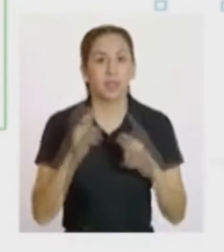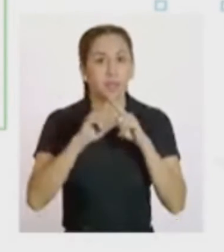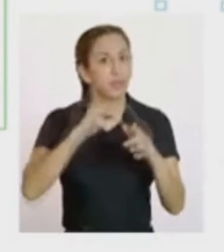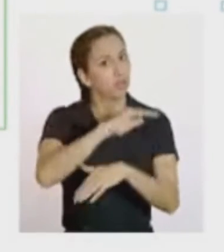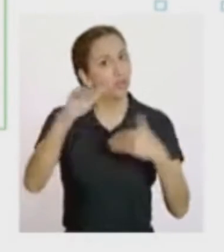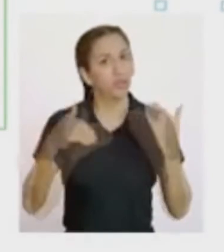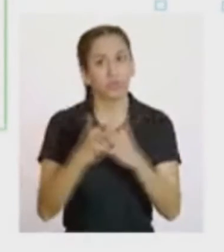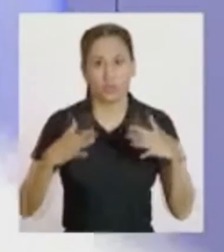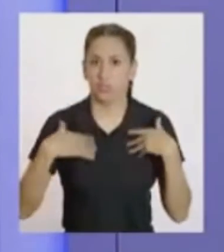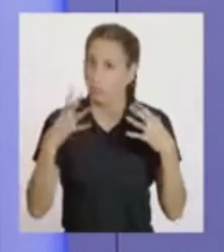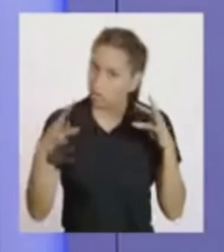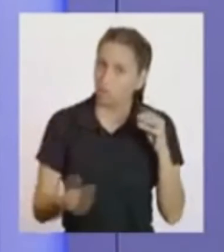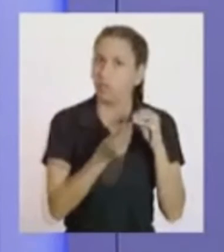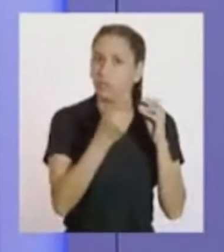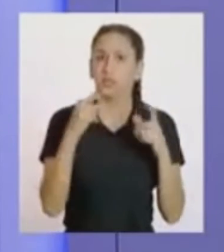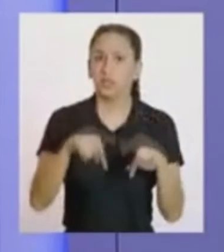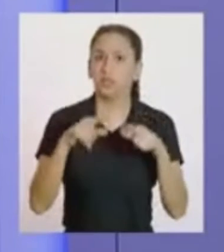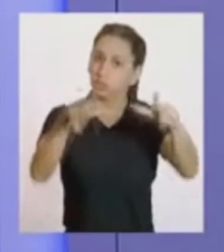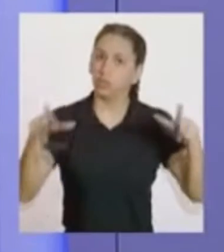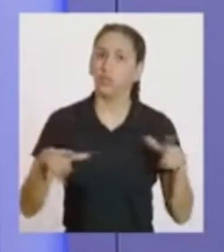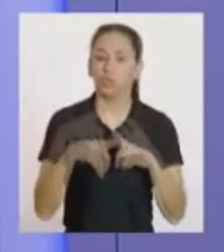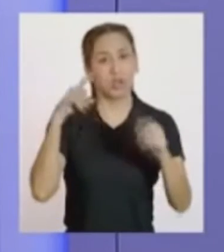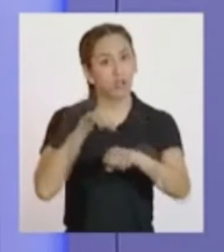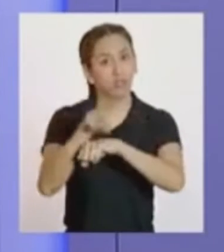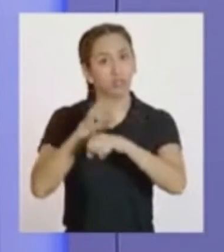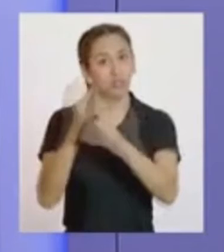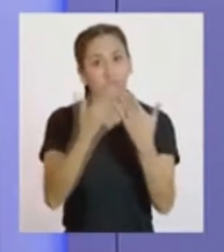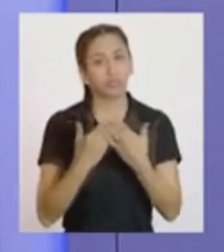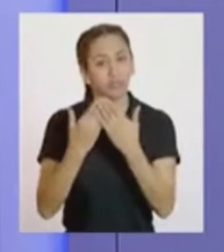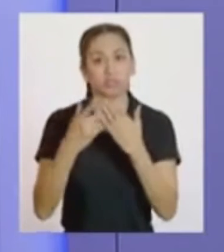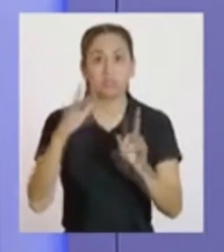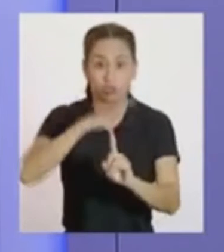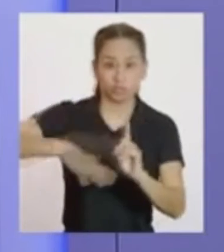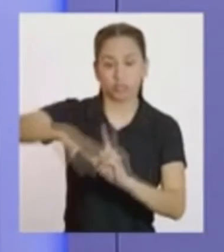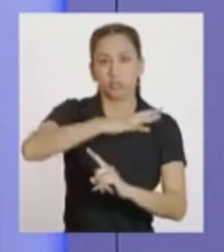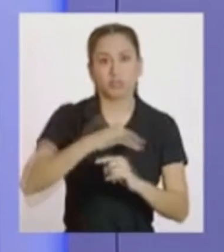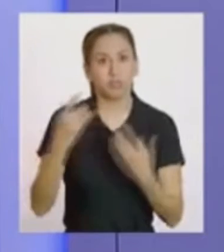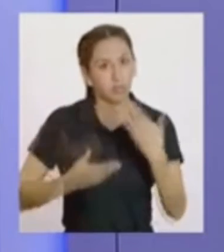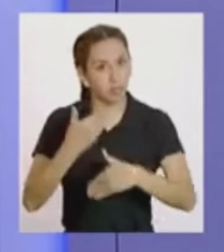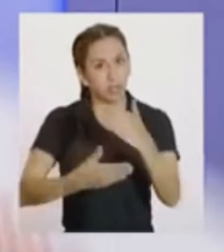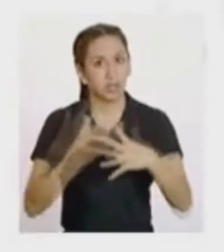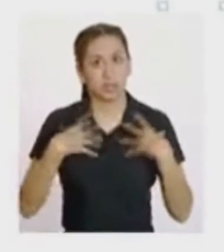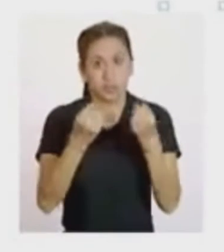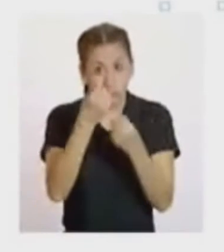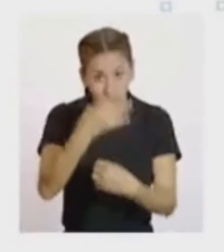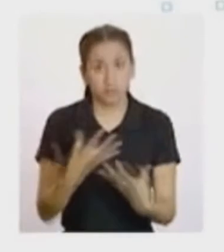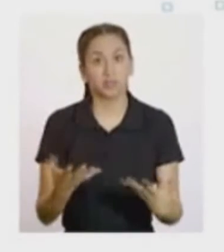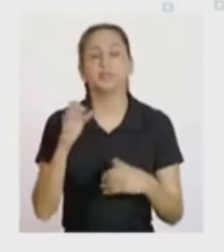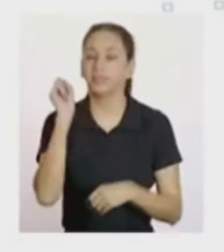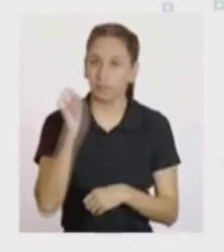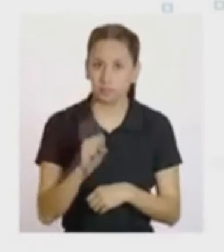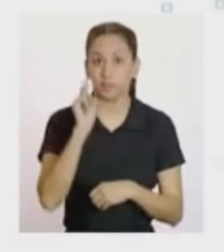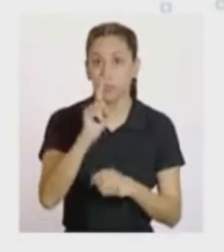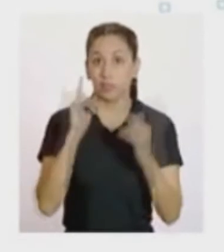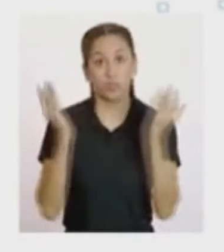y todos podemos aportar a convertir nuestro espacio educativo en un entorno promotor de la salud, ¿no? Sí,